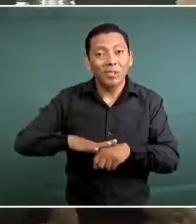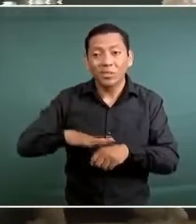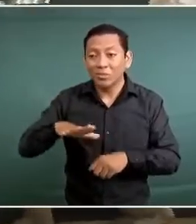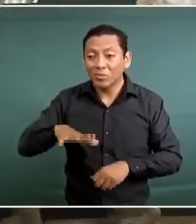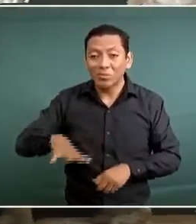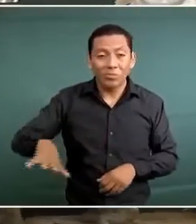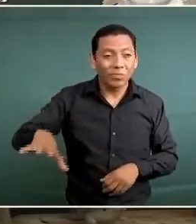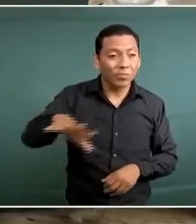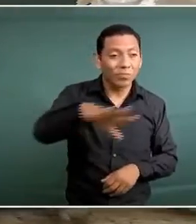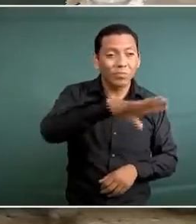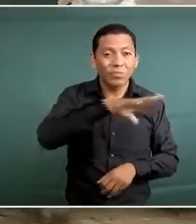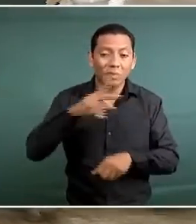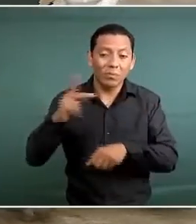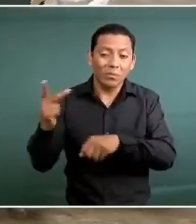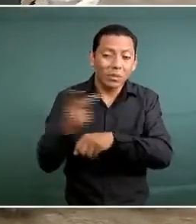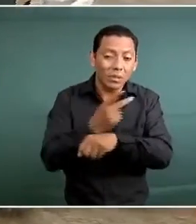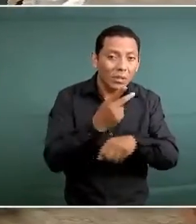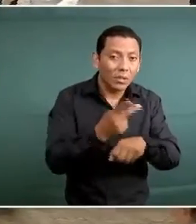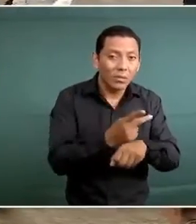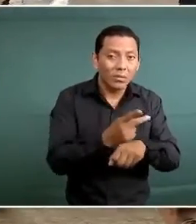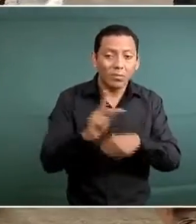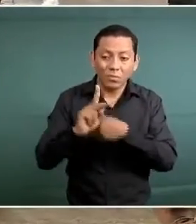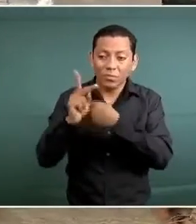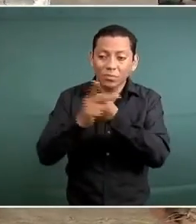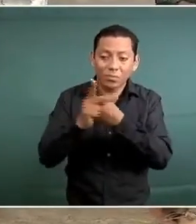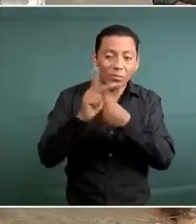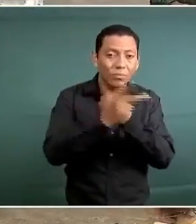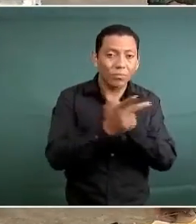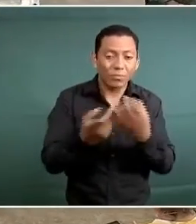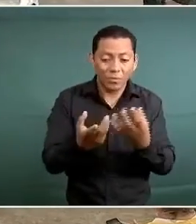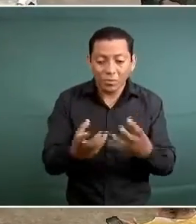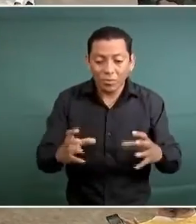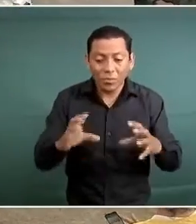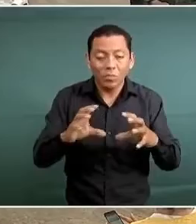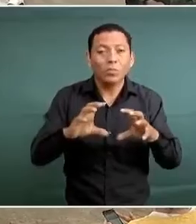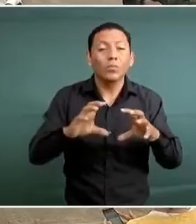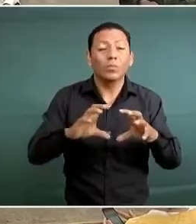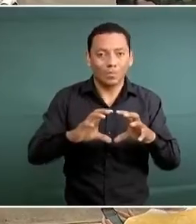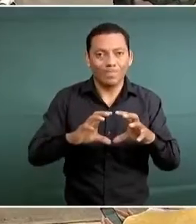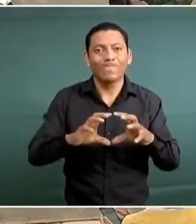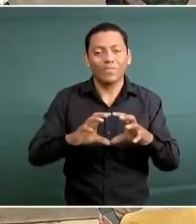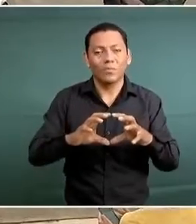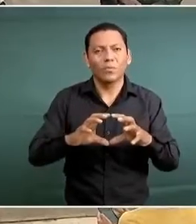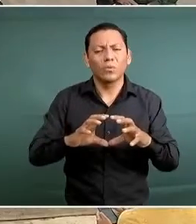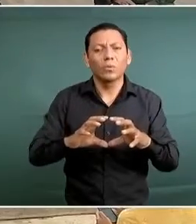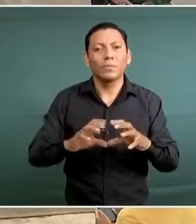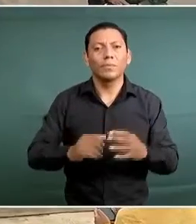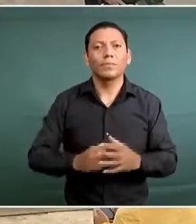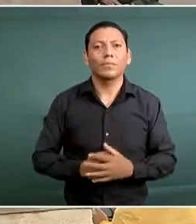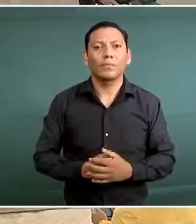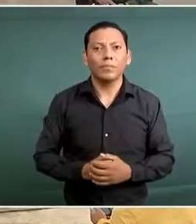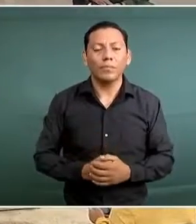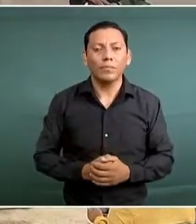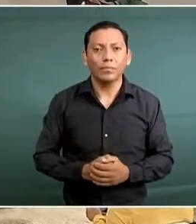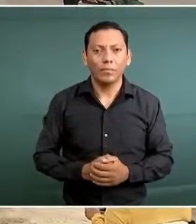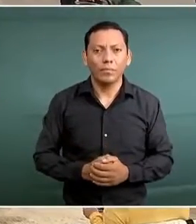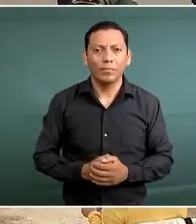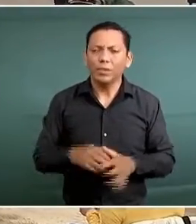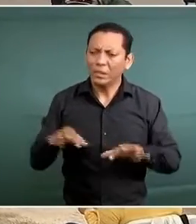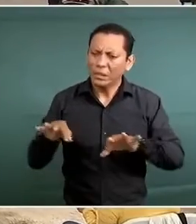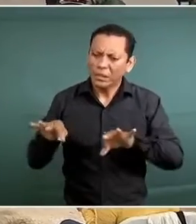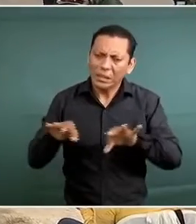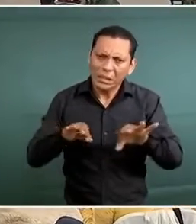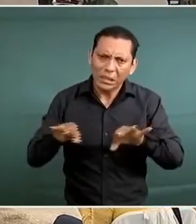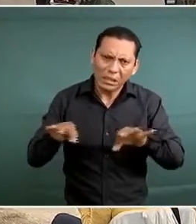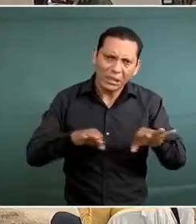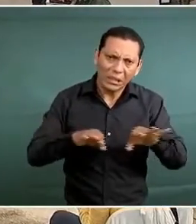sucediendo en el mundo porque se está trabajando